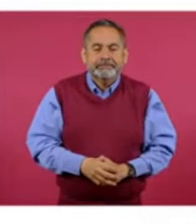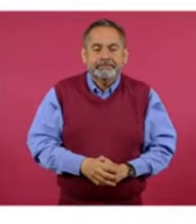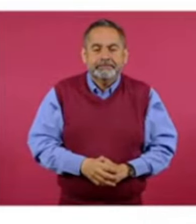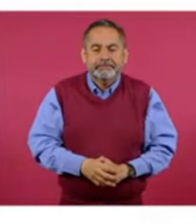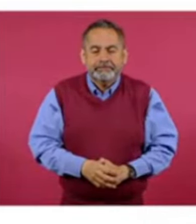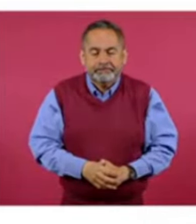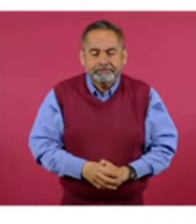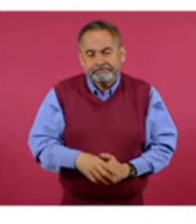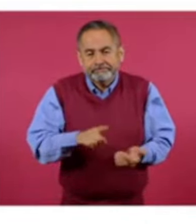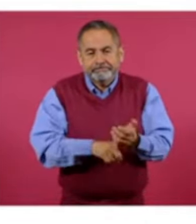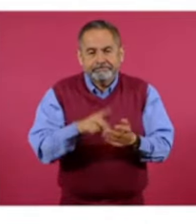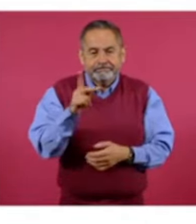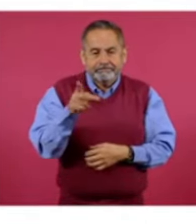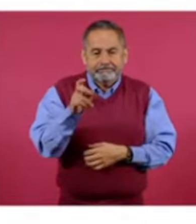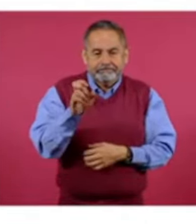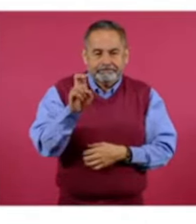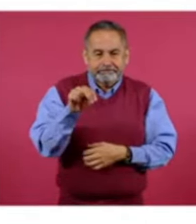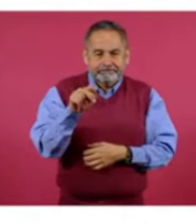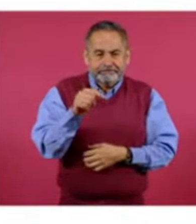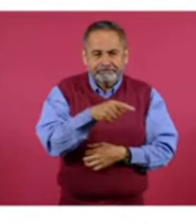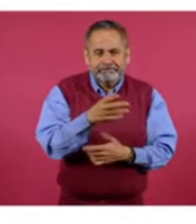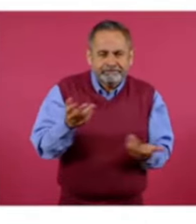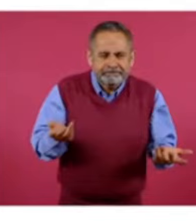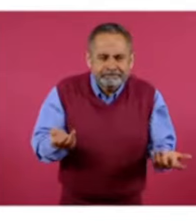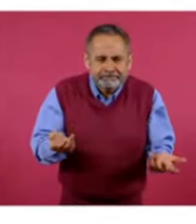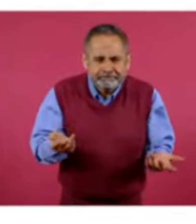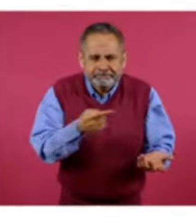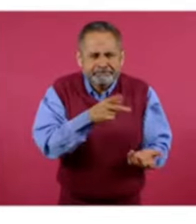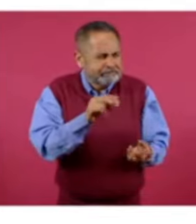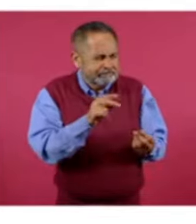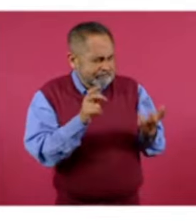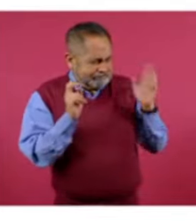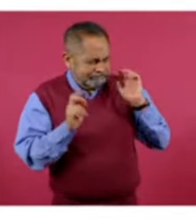¿Y quién no es este?